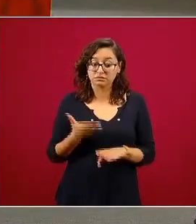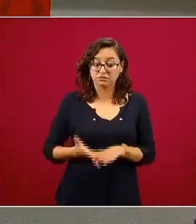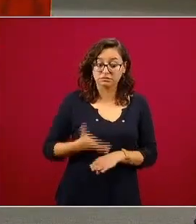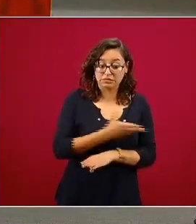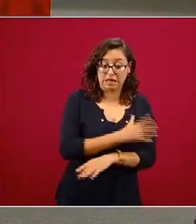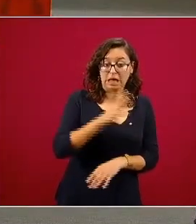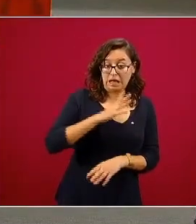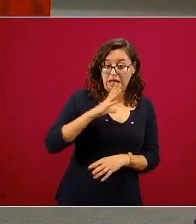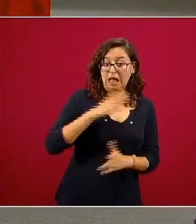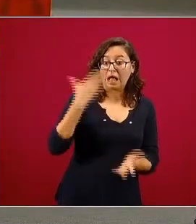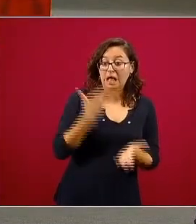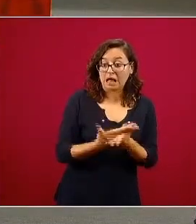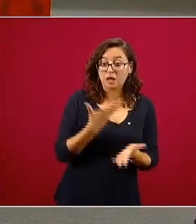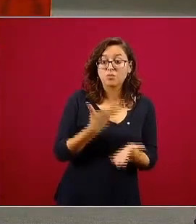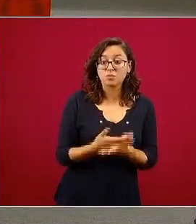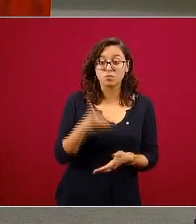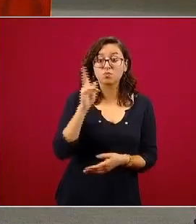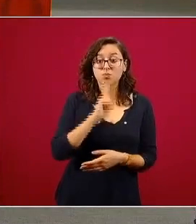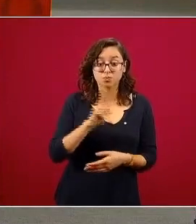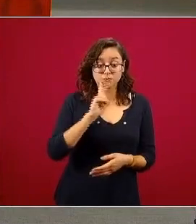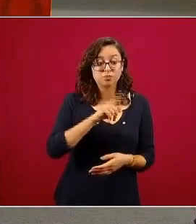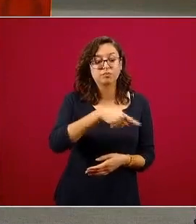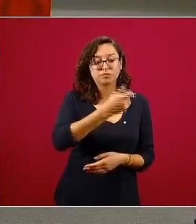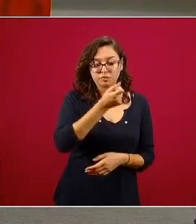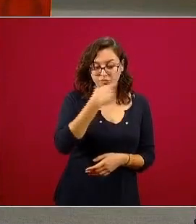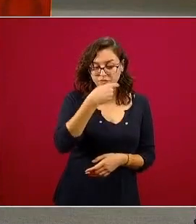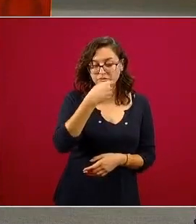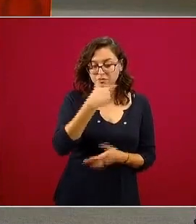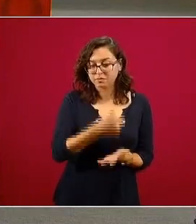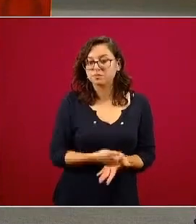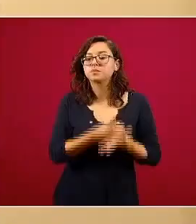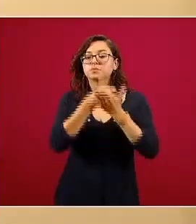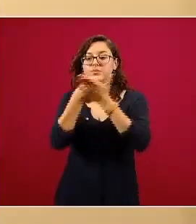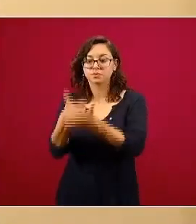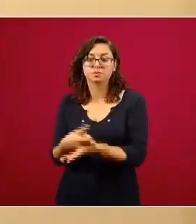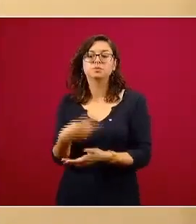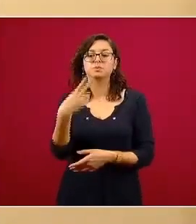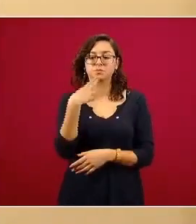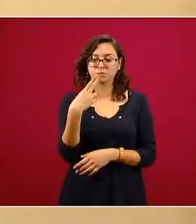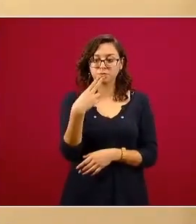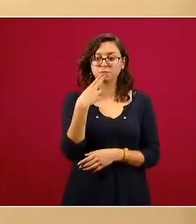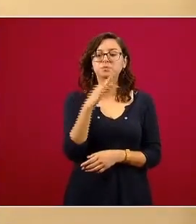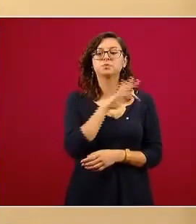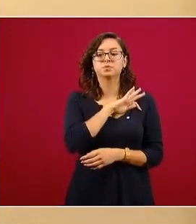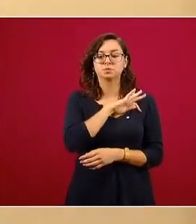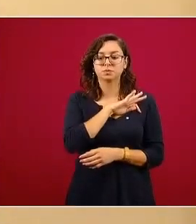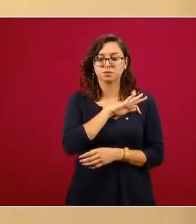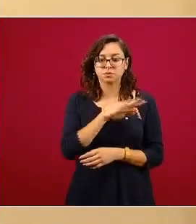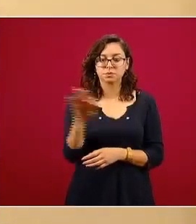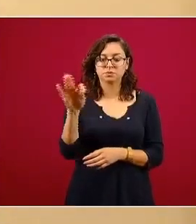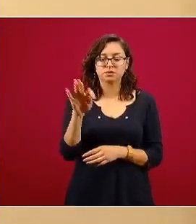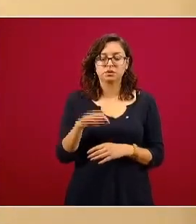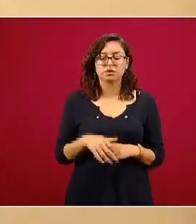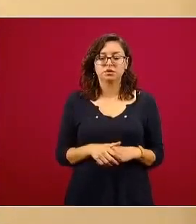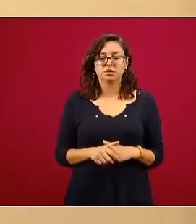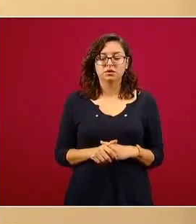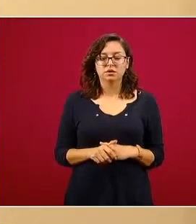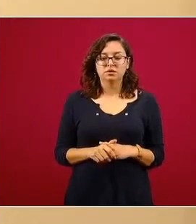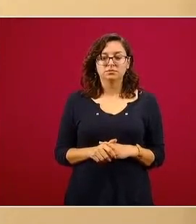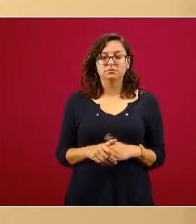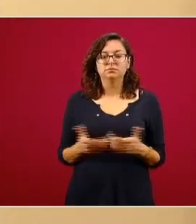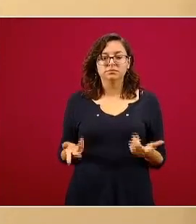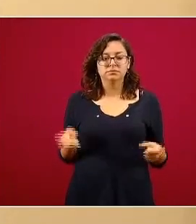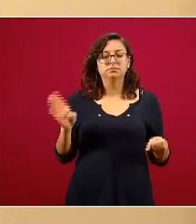Porque tenemos evidencia de que ese tratamiento es útil y hay mayor número